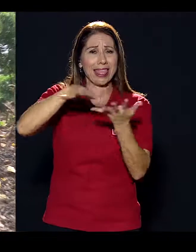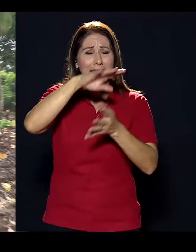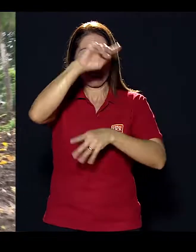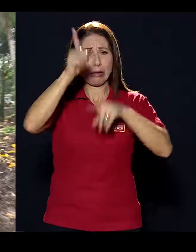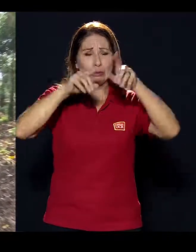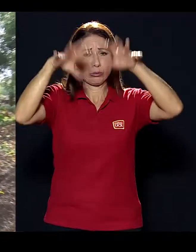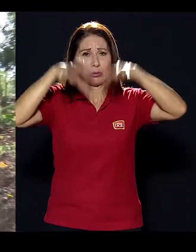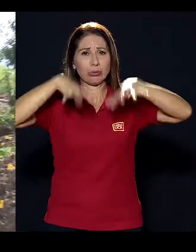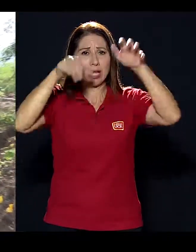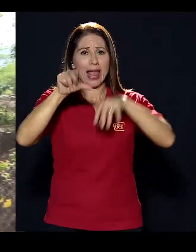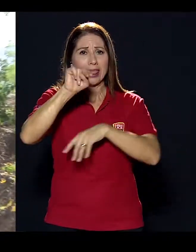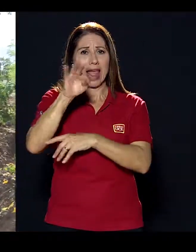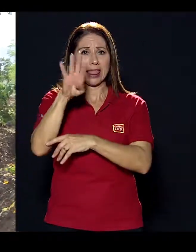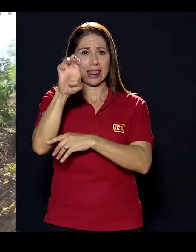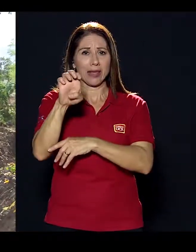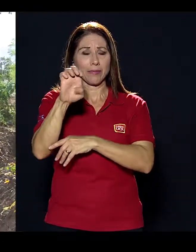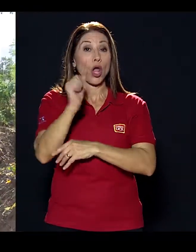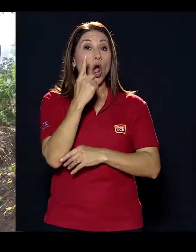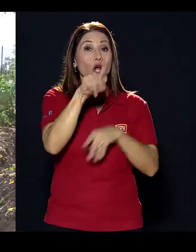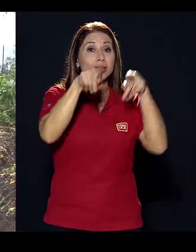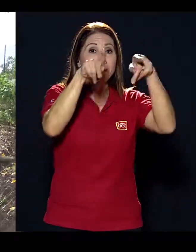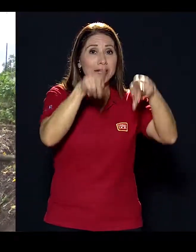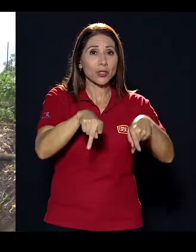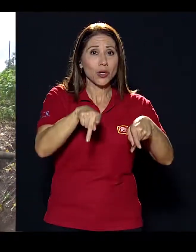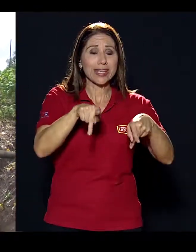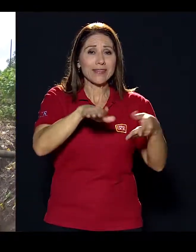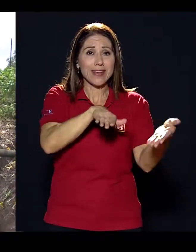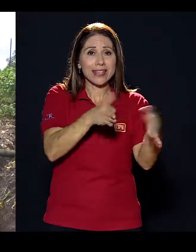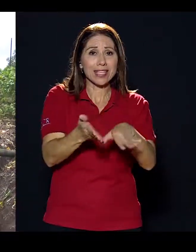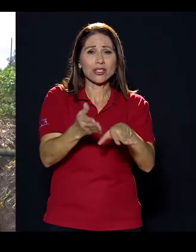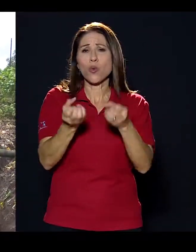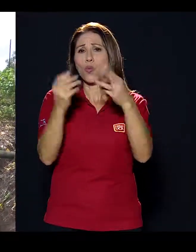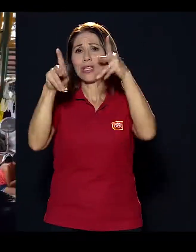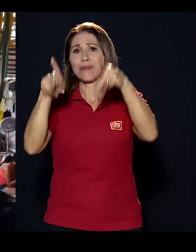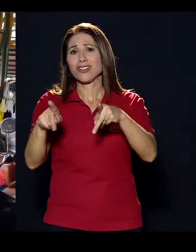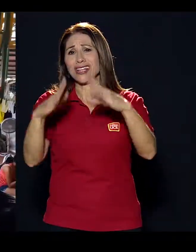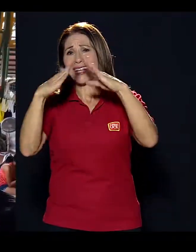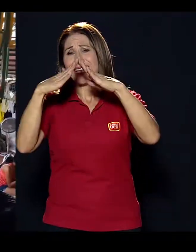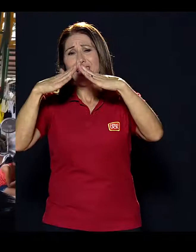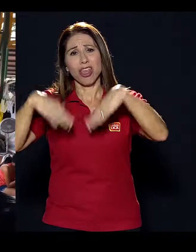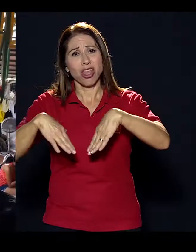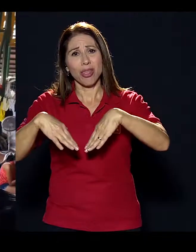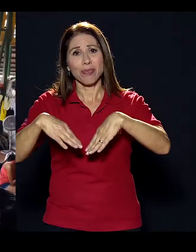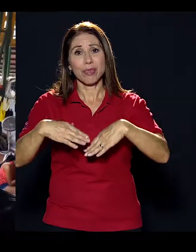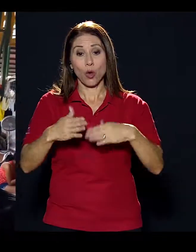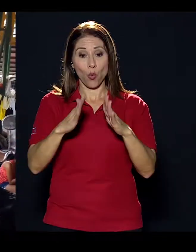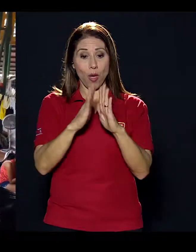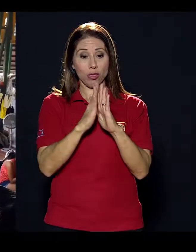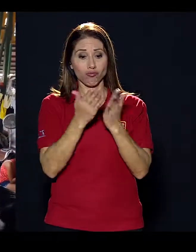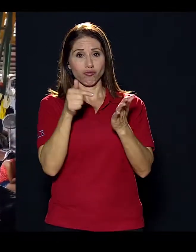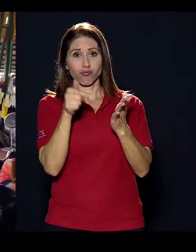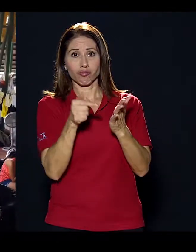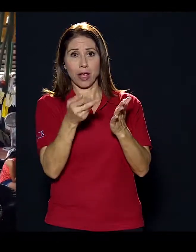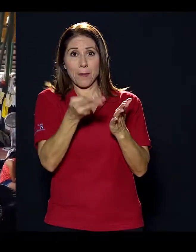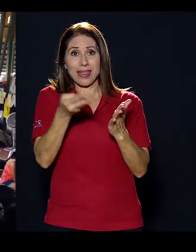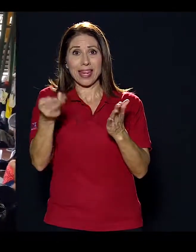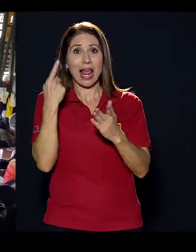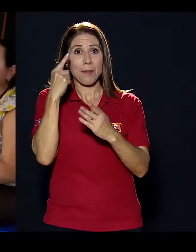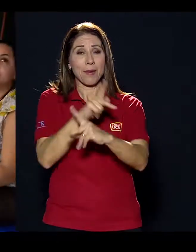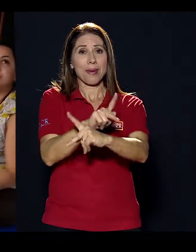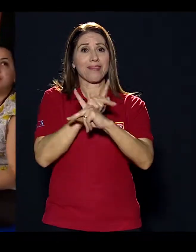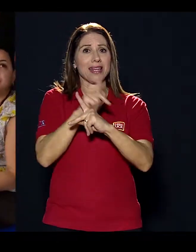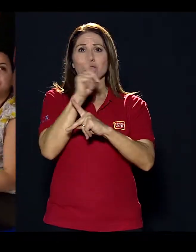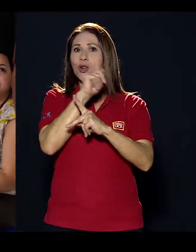resultado fue 11 personas fallecidas y cientos de costarricenses que perdieron sus hogares. Cuando el material preventivo no es accesible para todas